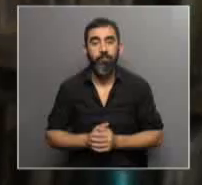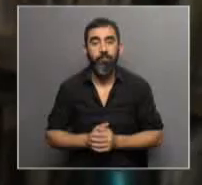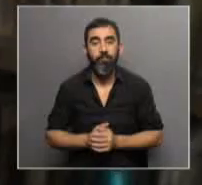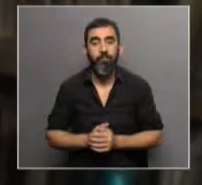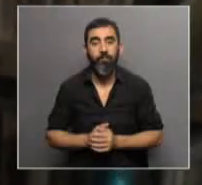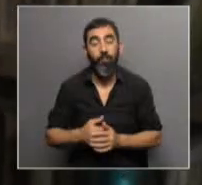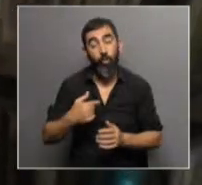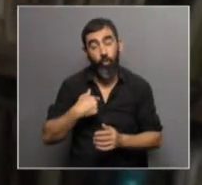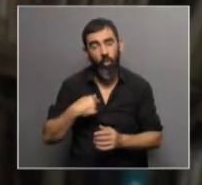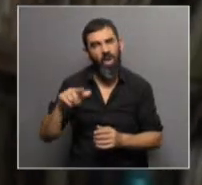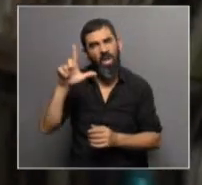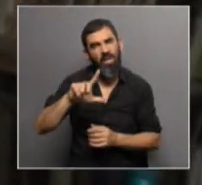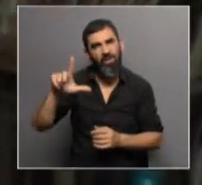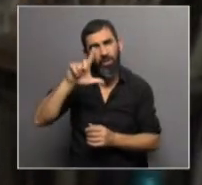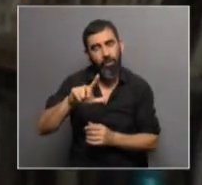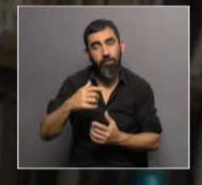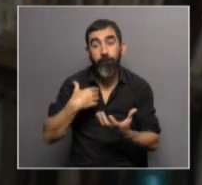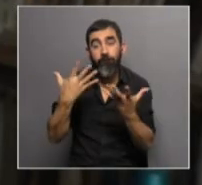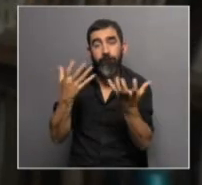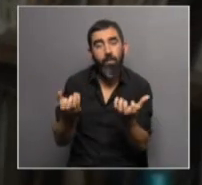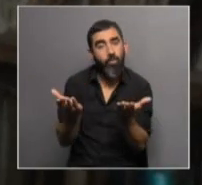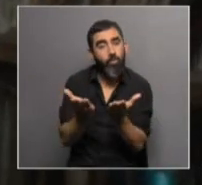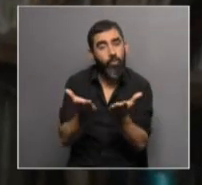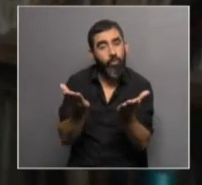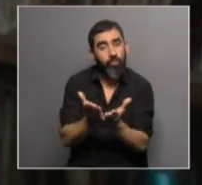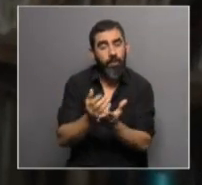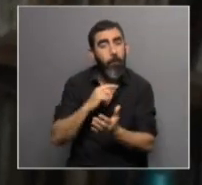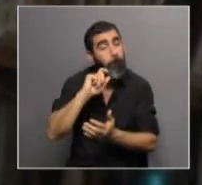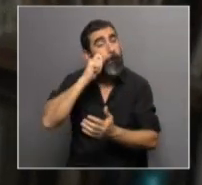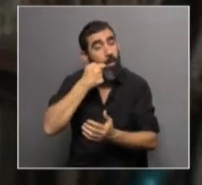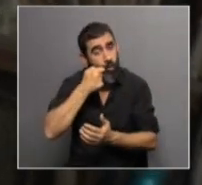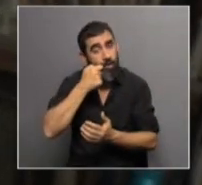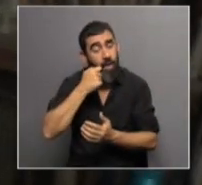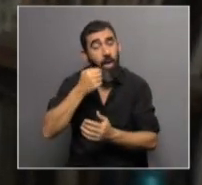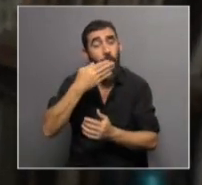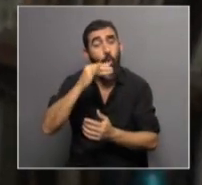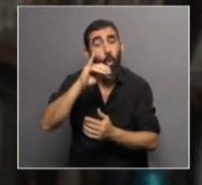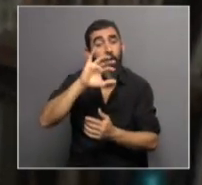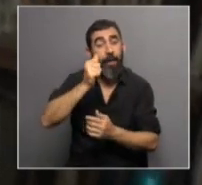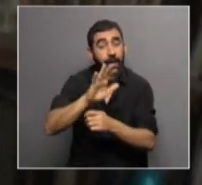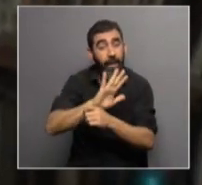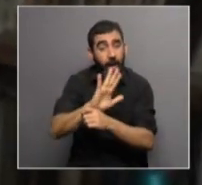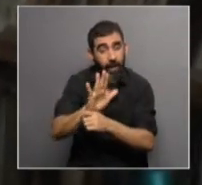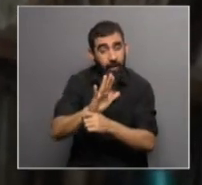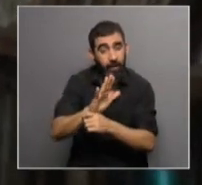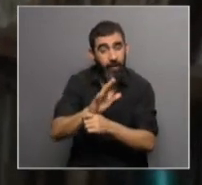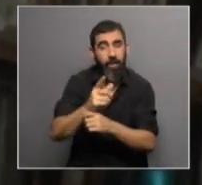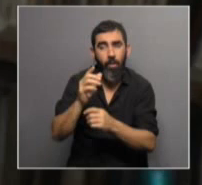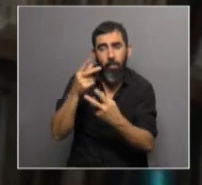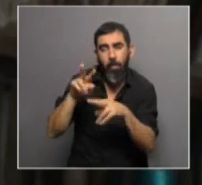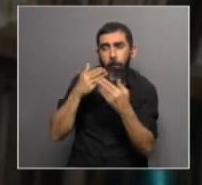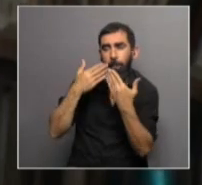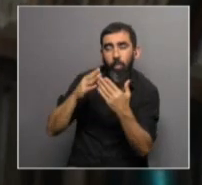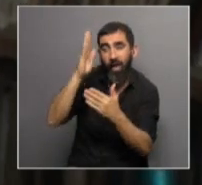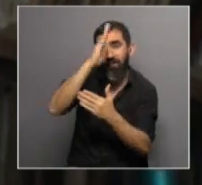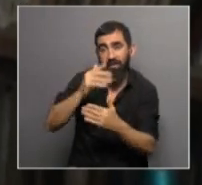yo estaba en el liceo y quería estudiar geografía biológica había averiguado brasil porque acá